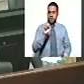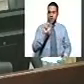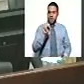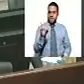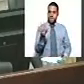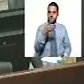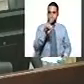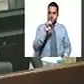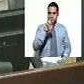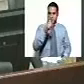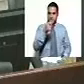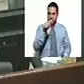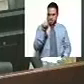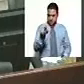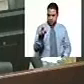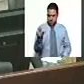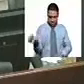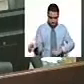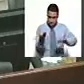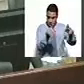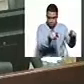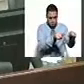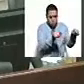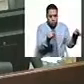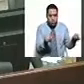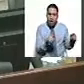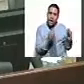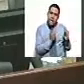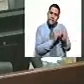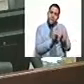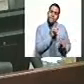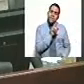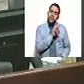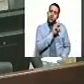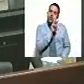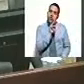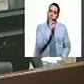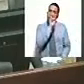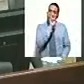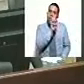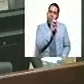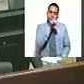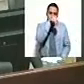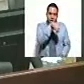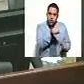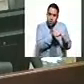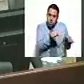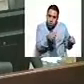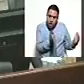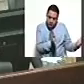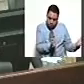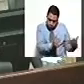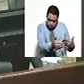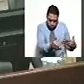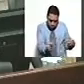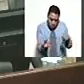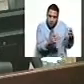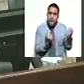cuadrados, si eso le parece tan digno que él se autoasigne una y vaya, o de 45.